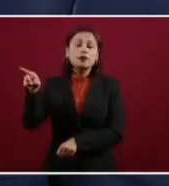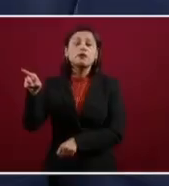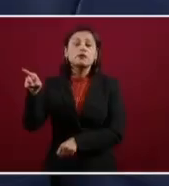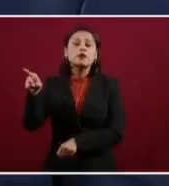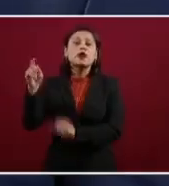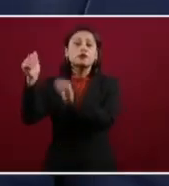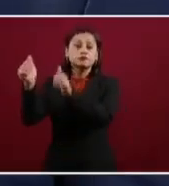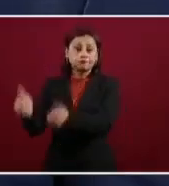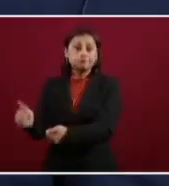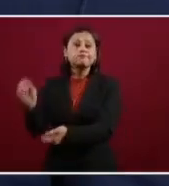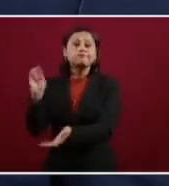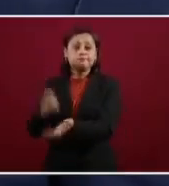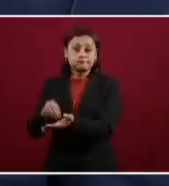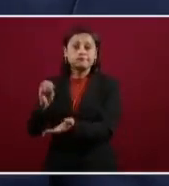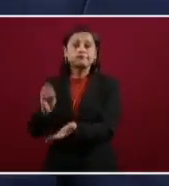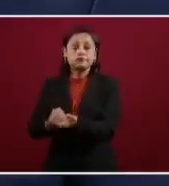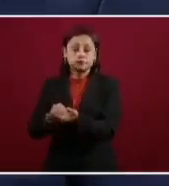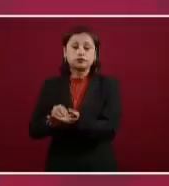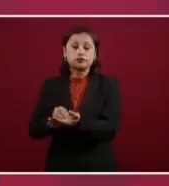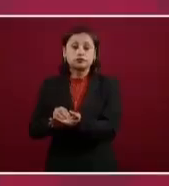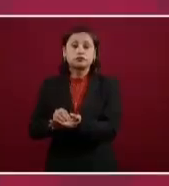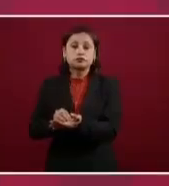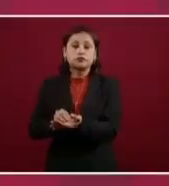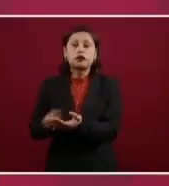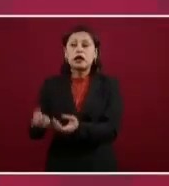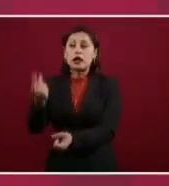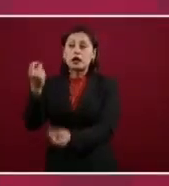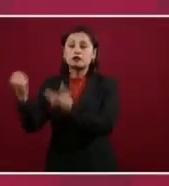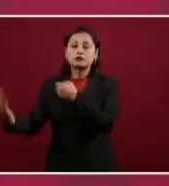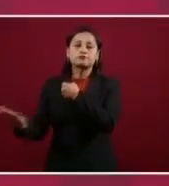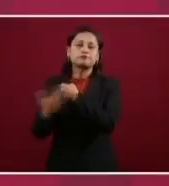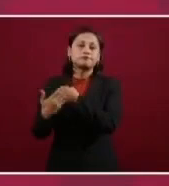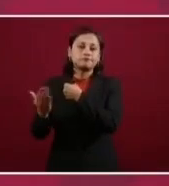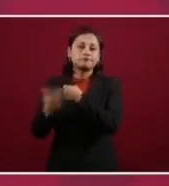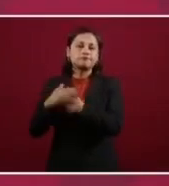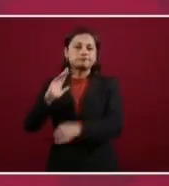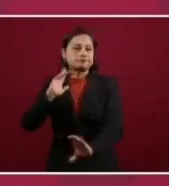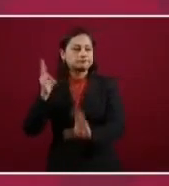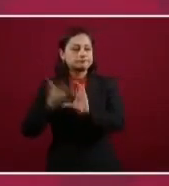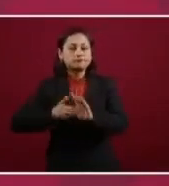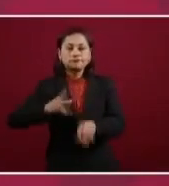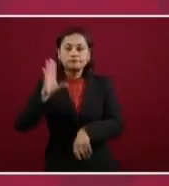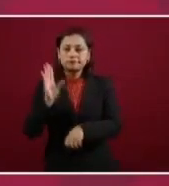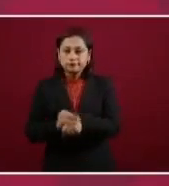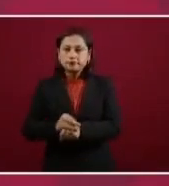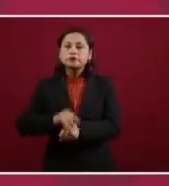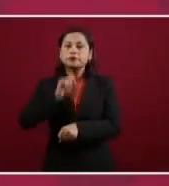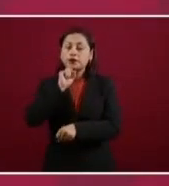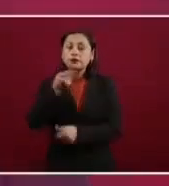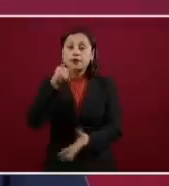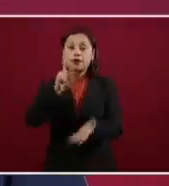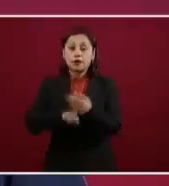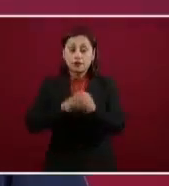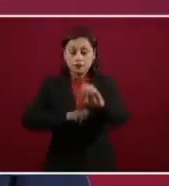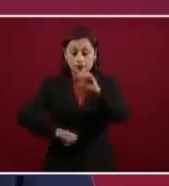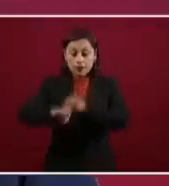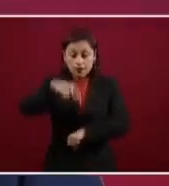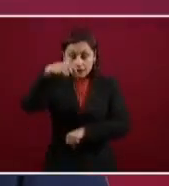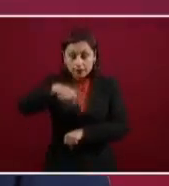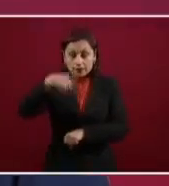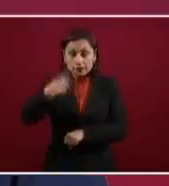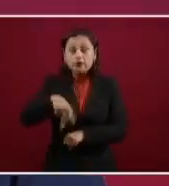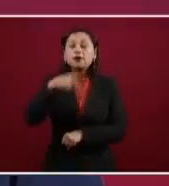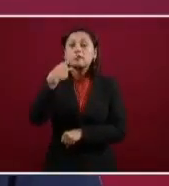los que están demandando asilo los que están en la embajada pero también mexicanos